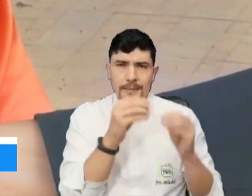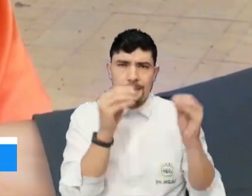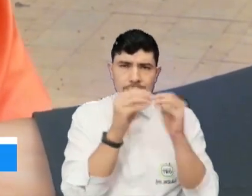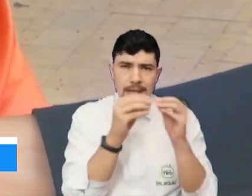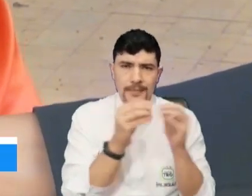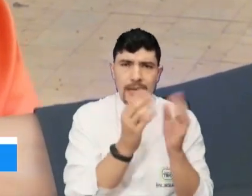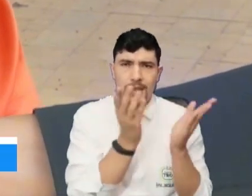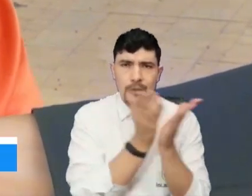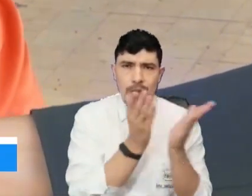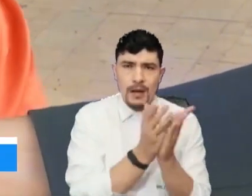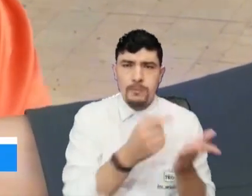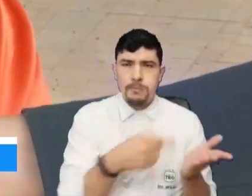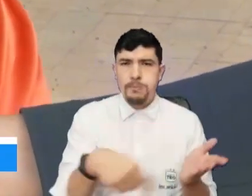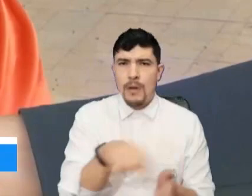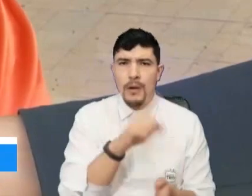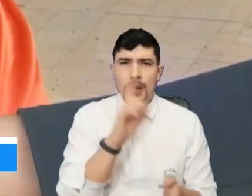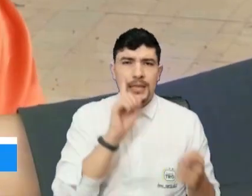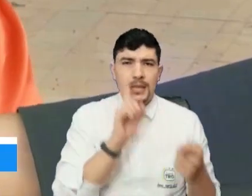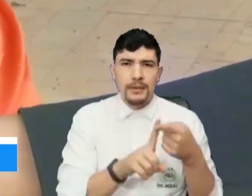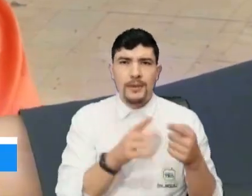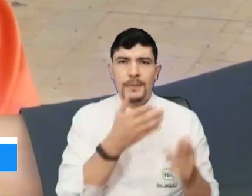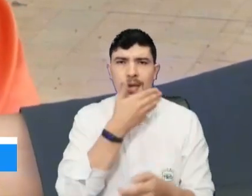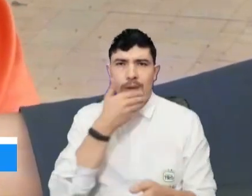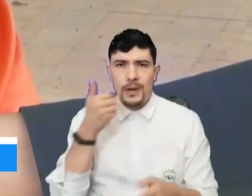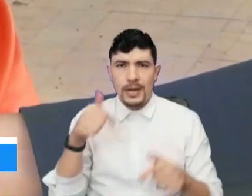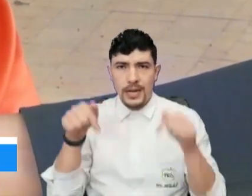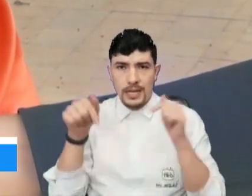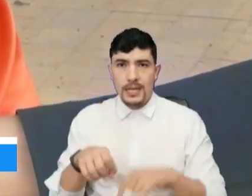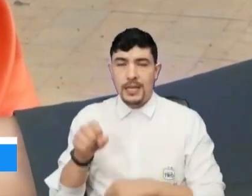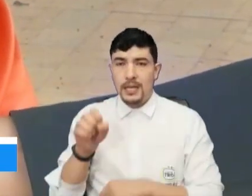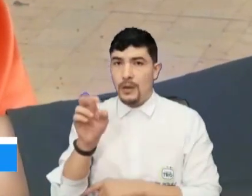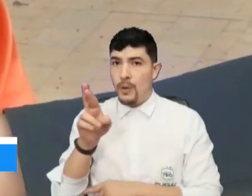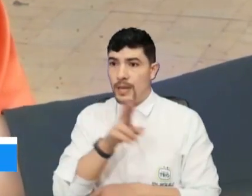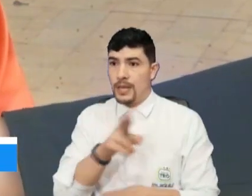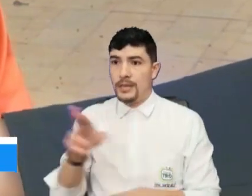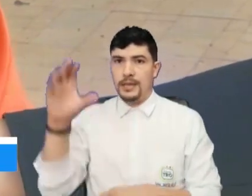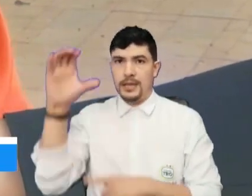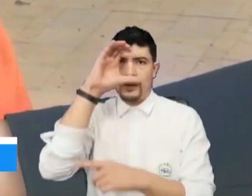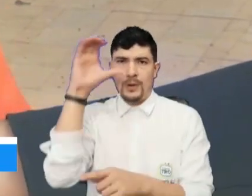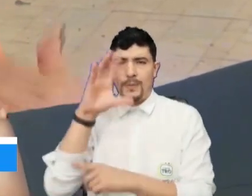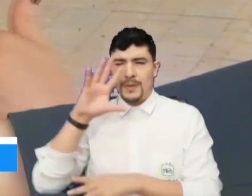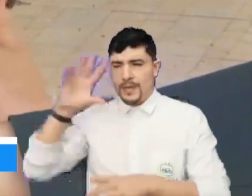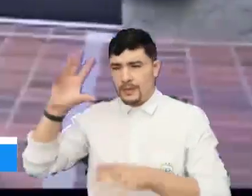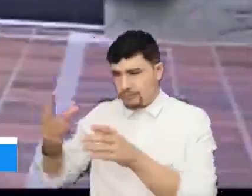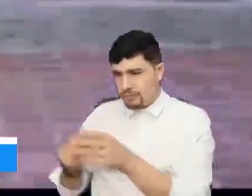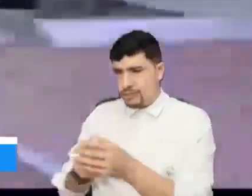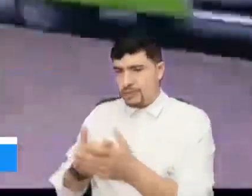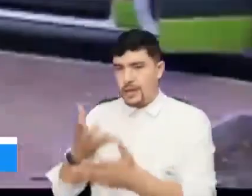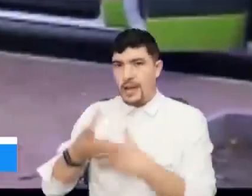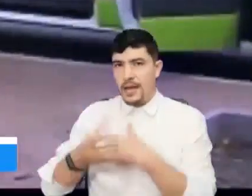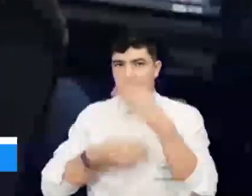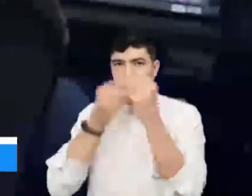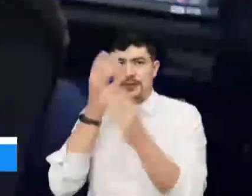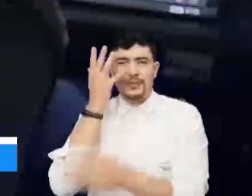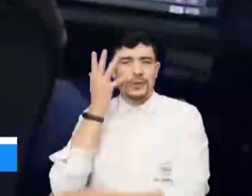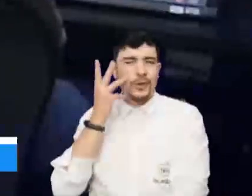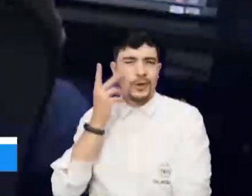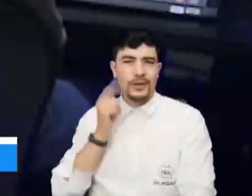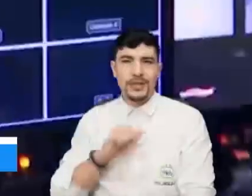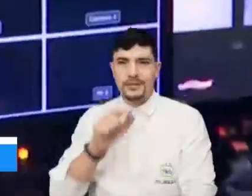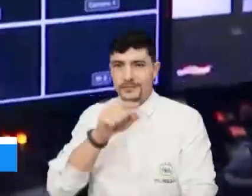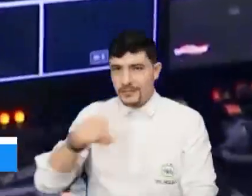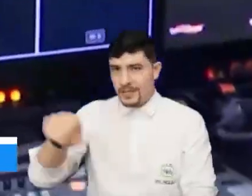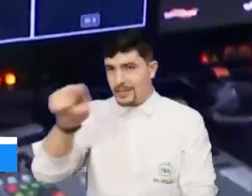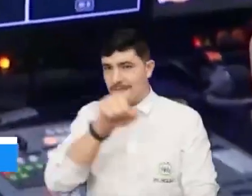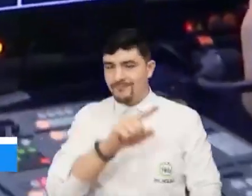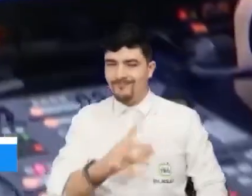tener más inclusión en este oriente colombiano y para llegar cada día más a ese corazoncito de cada uno de ustedes. En el